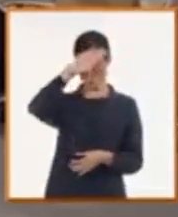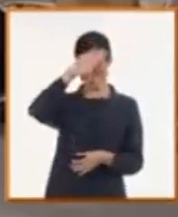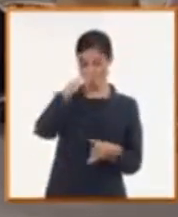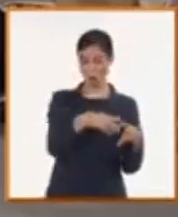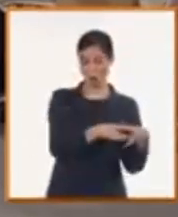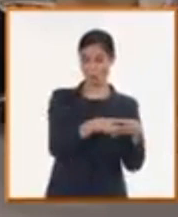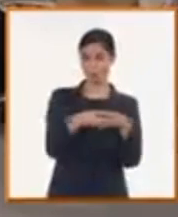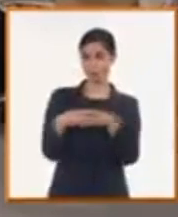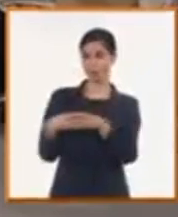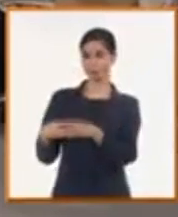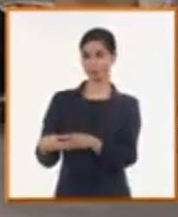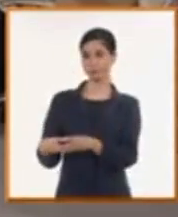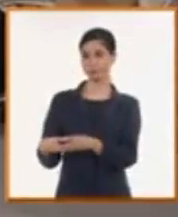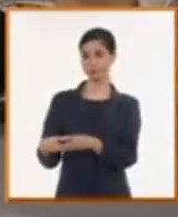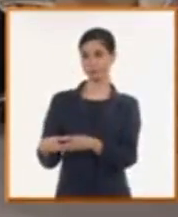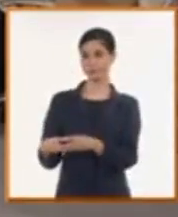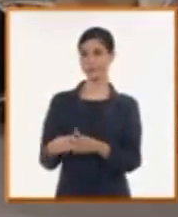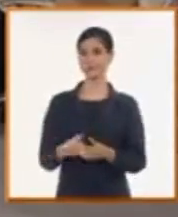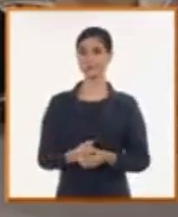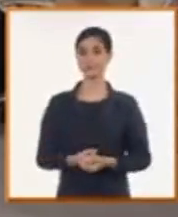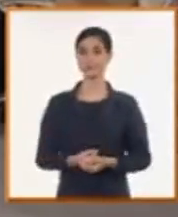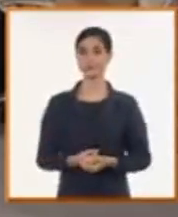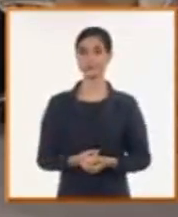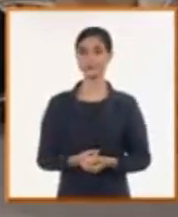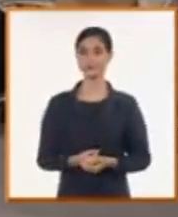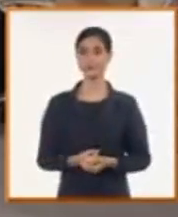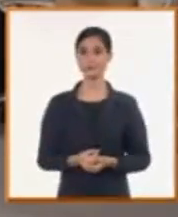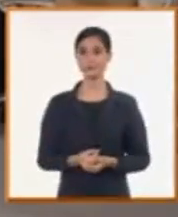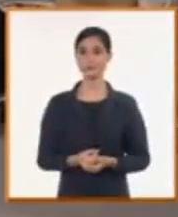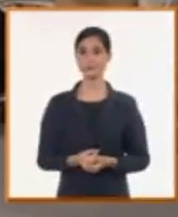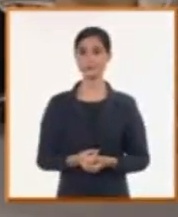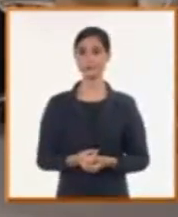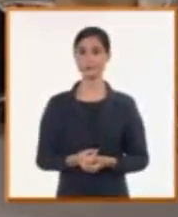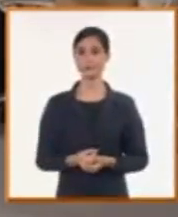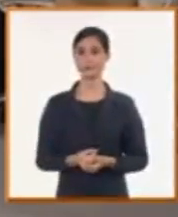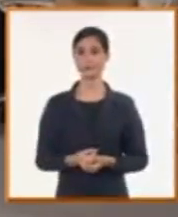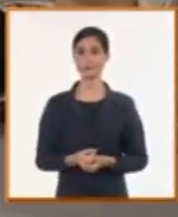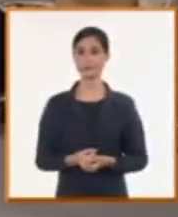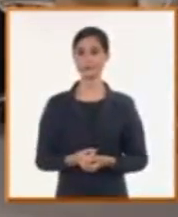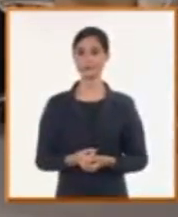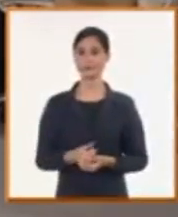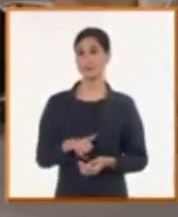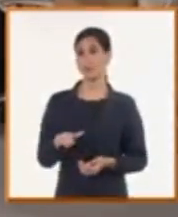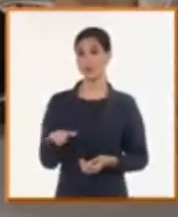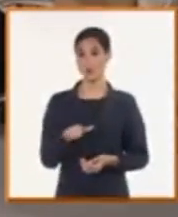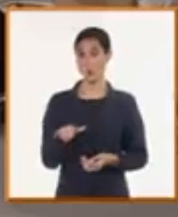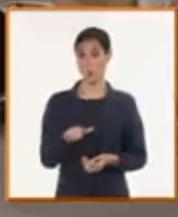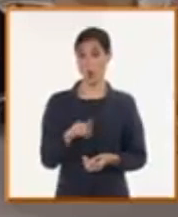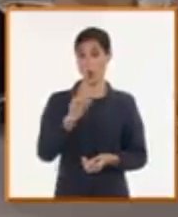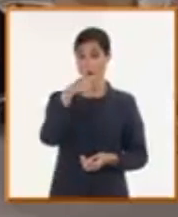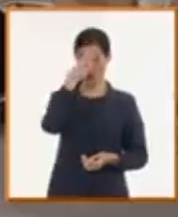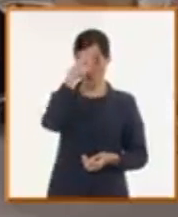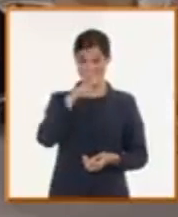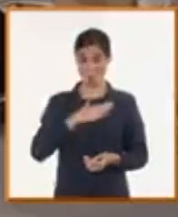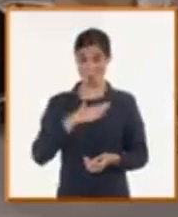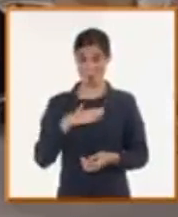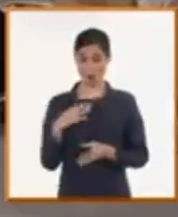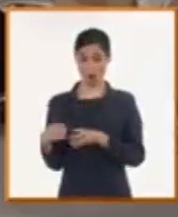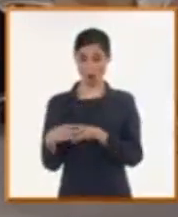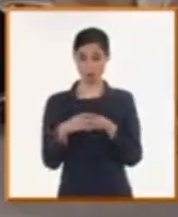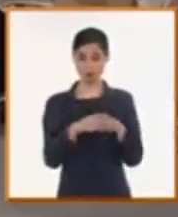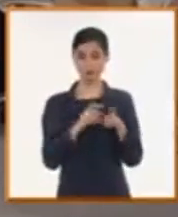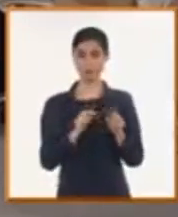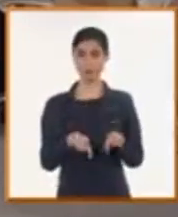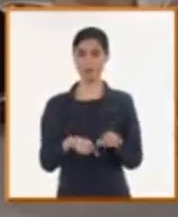también algunas unidades de defensa antiaérea cubanas para poder enfrentar esta situación compleja. Pero, repito, el